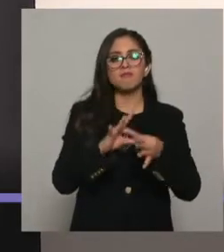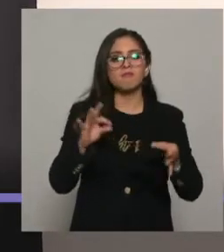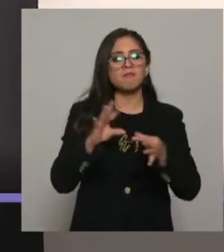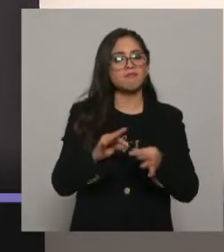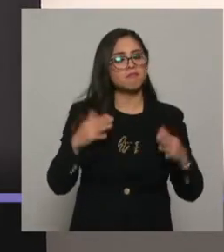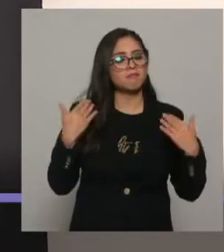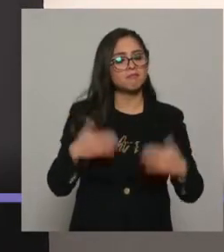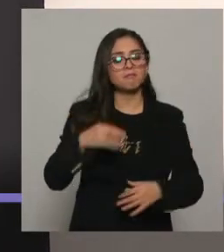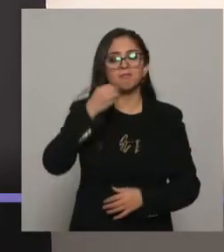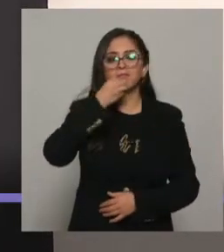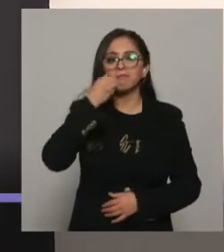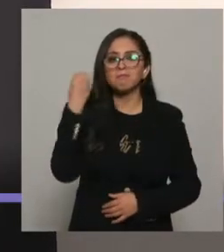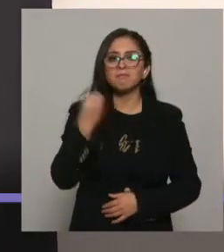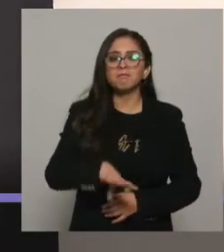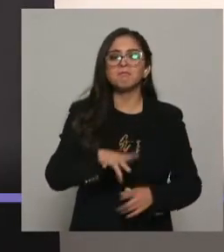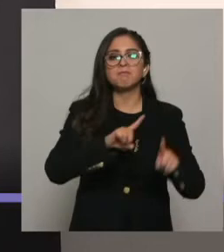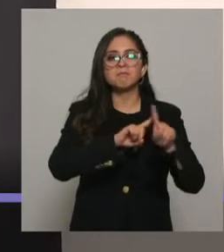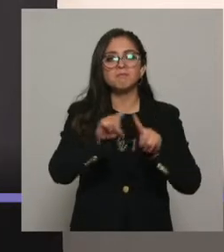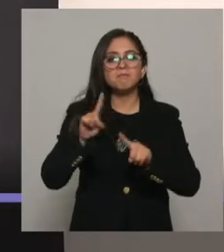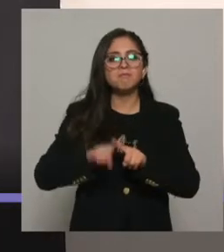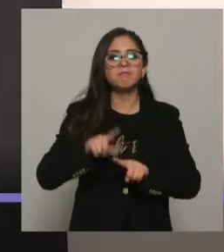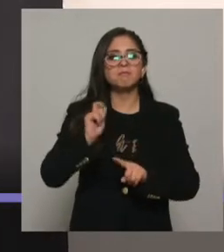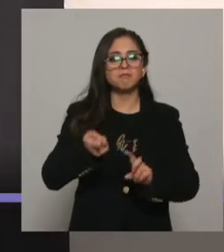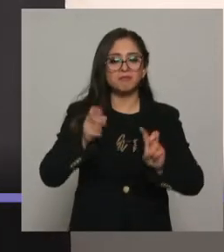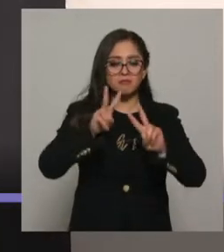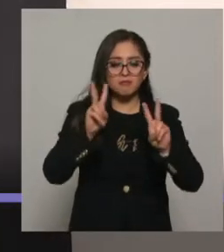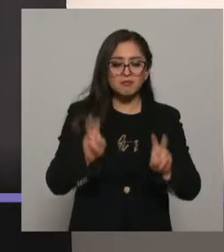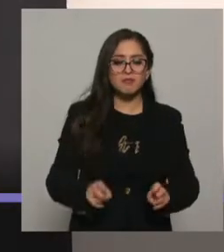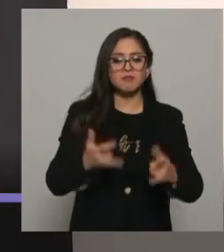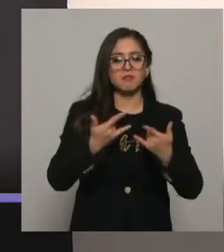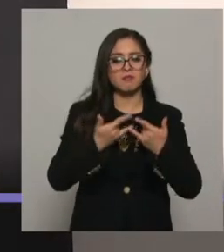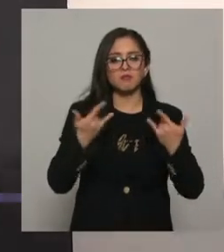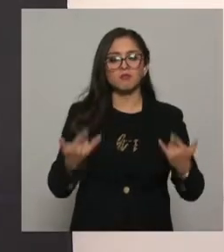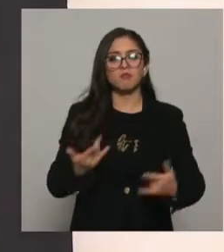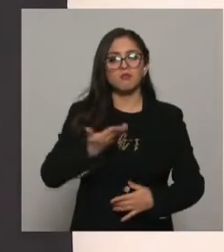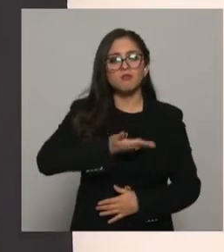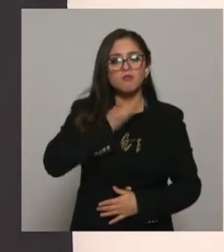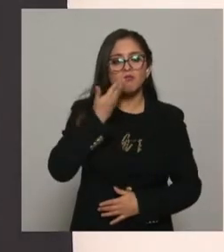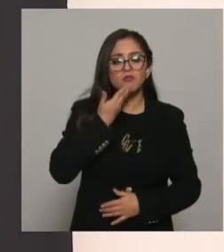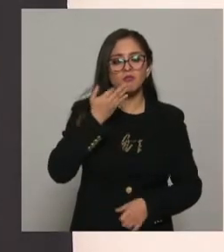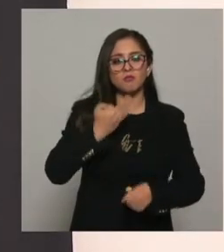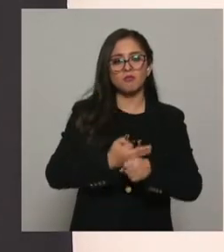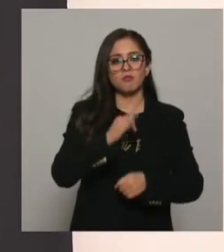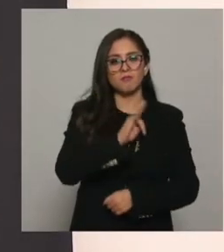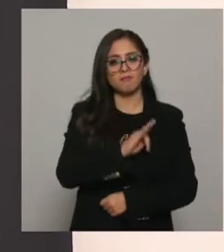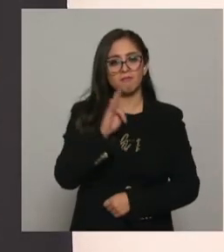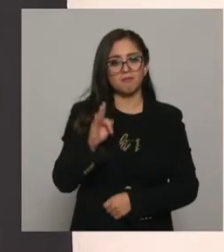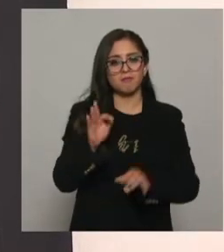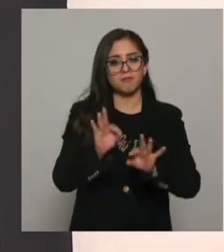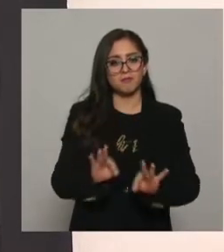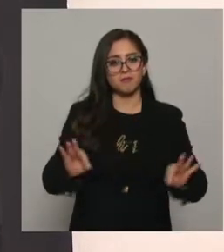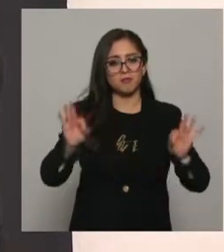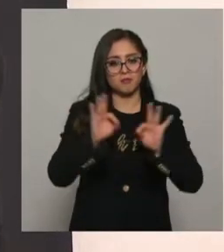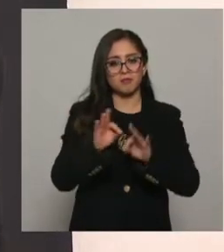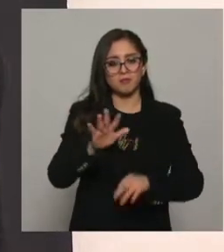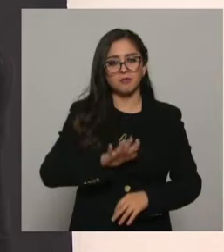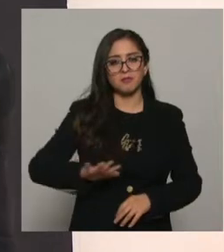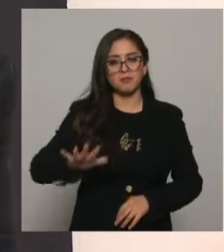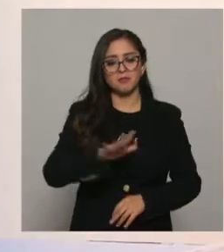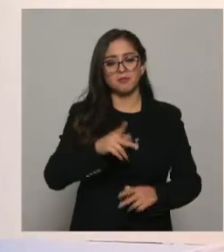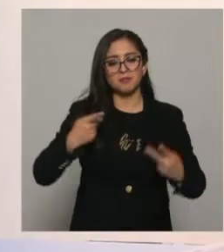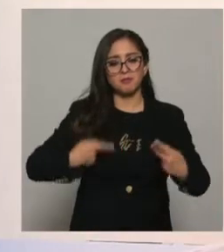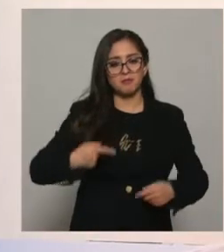programa estupendo, hablar de todo lo que es nuestra historia, nuestra tradición en estas fechas tan importantes para nosotros como